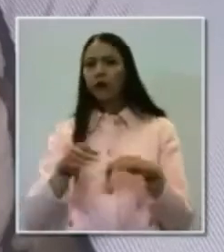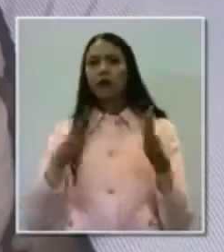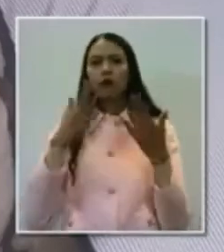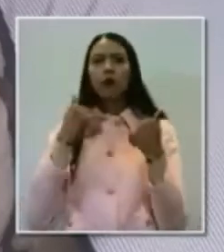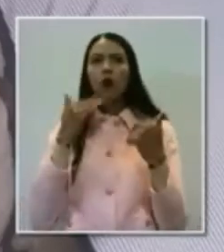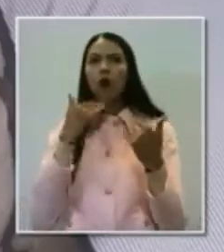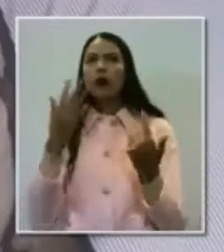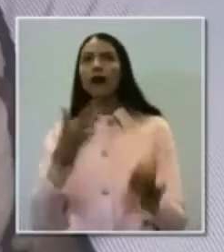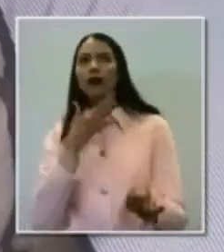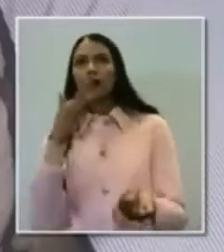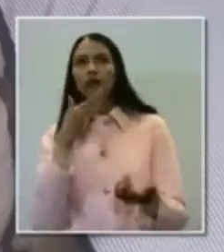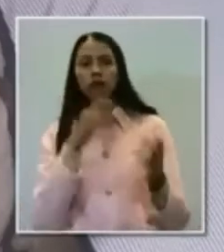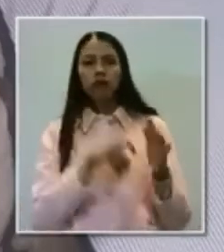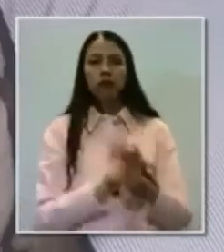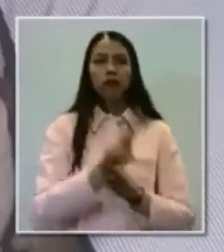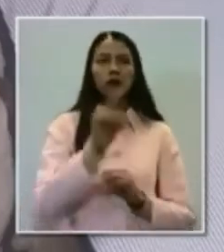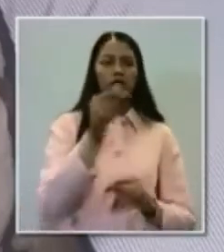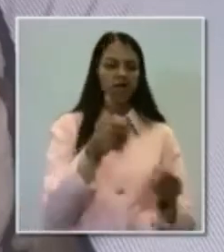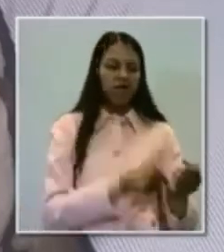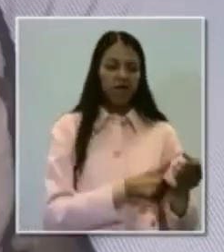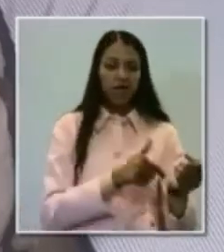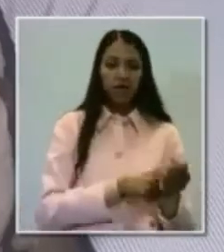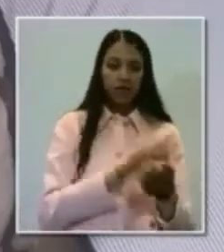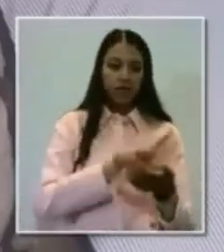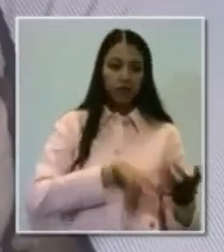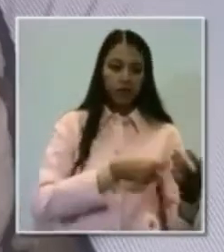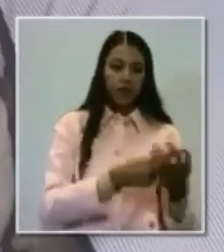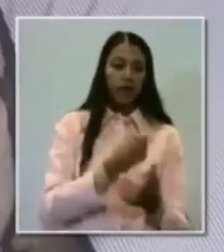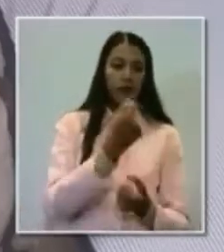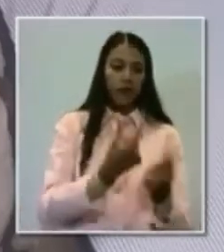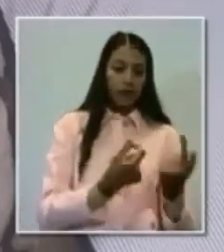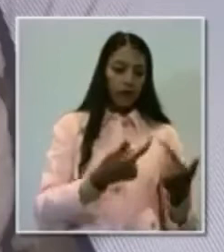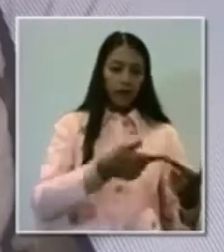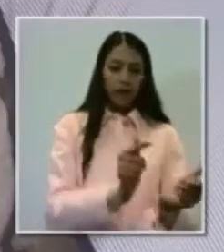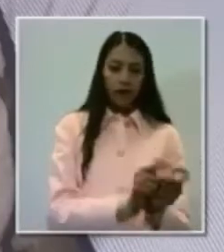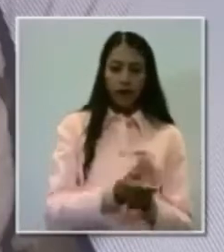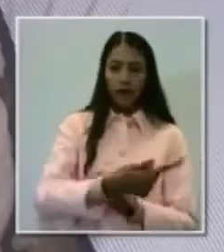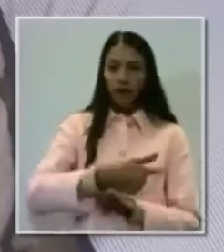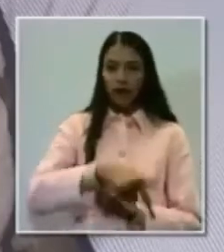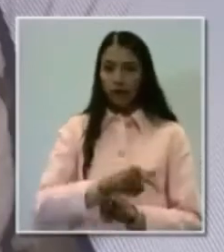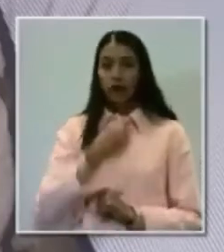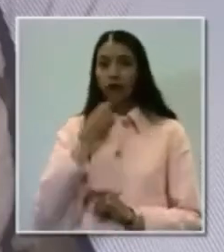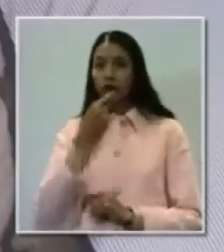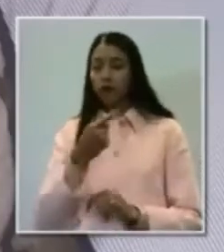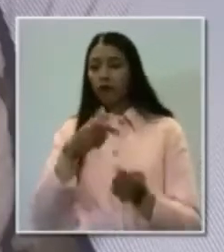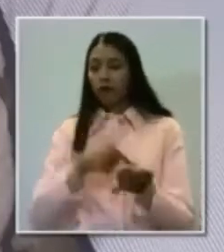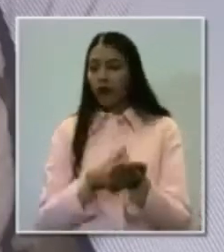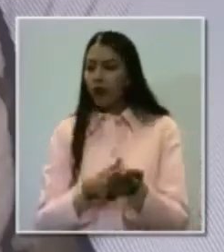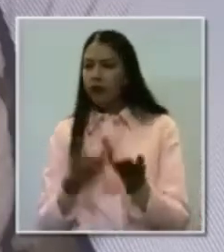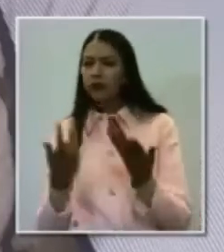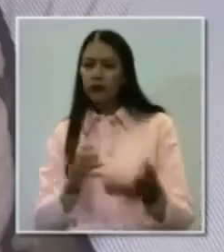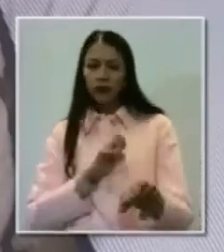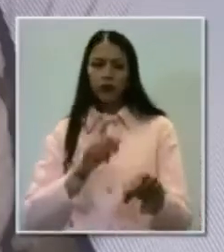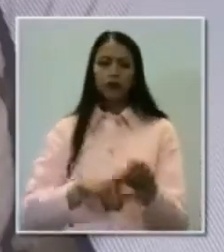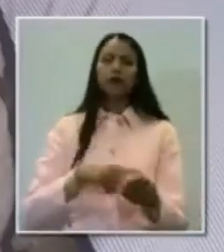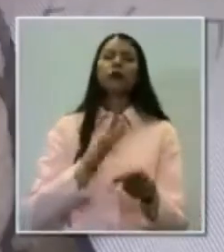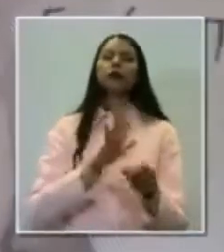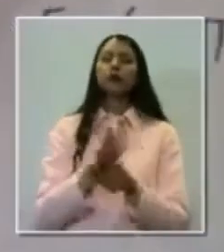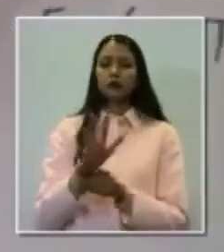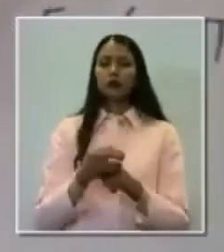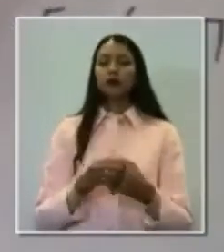negra, no se esconden las plazas como algunas expresiones sindicales lo han señalado. Y si las esconden específicamente tiene que